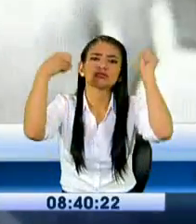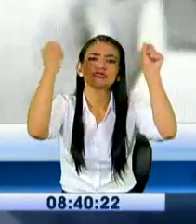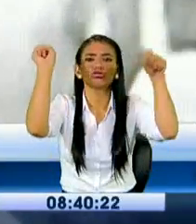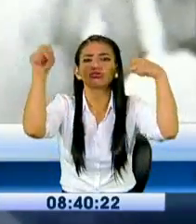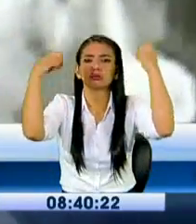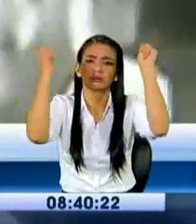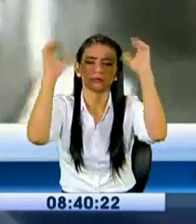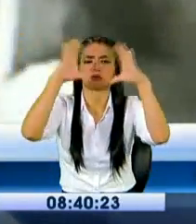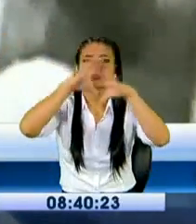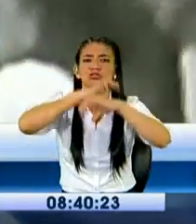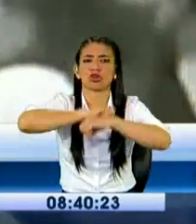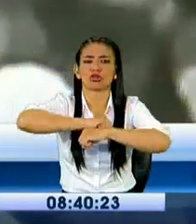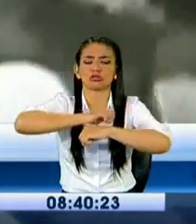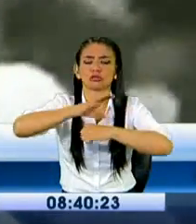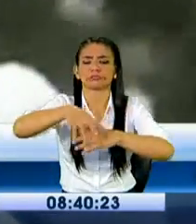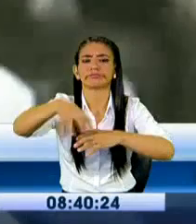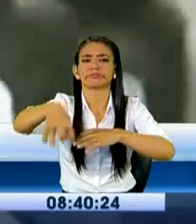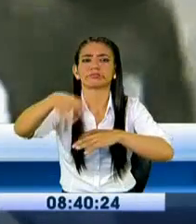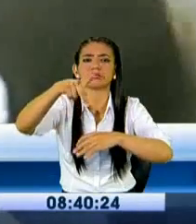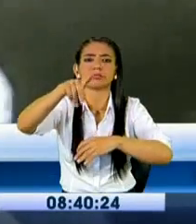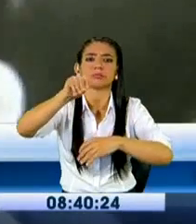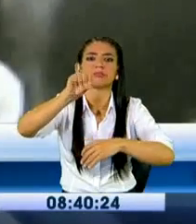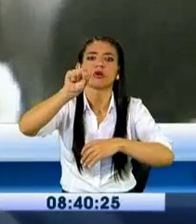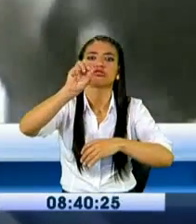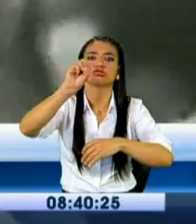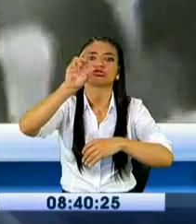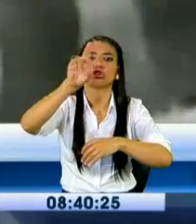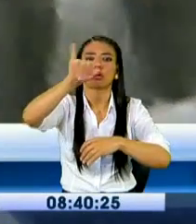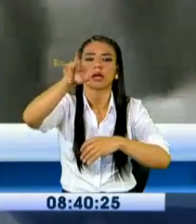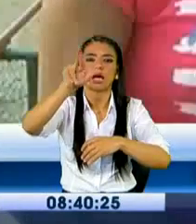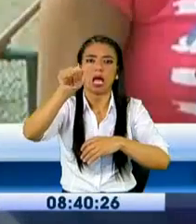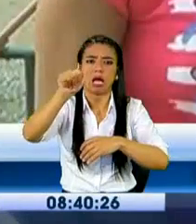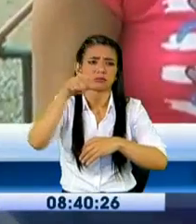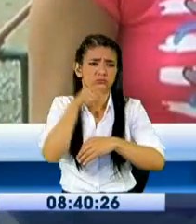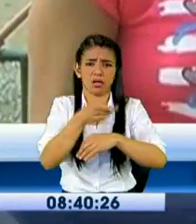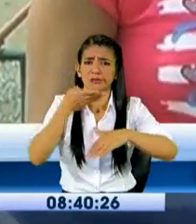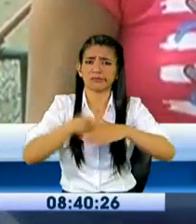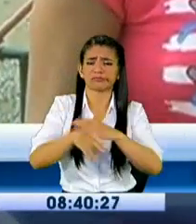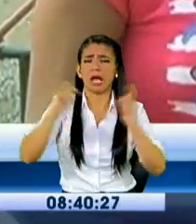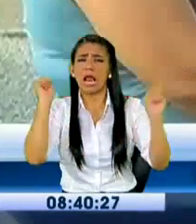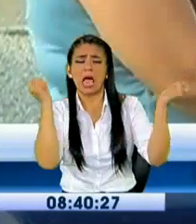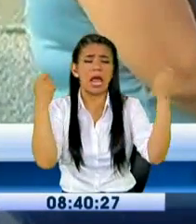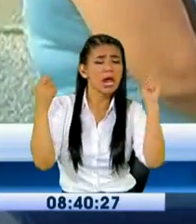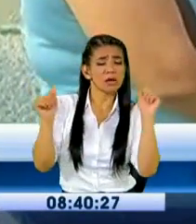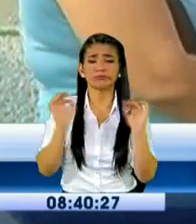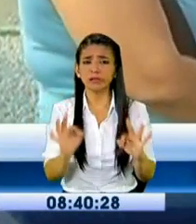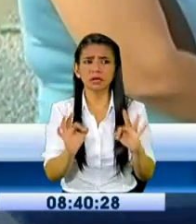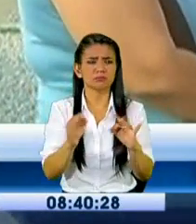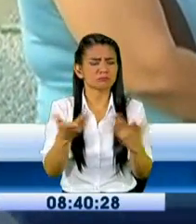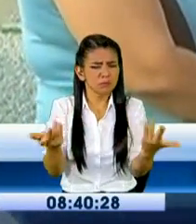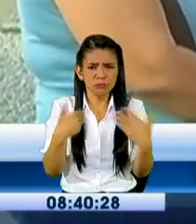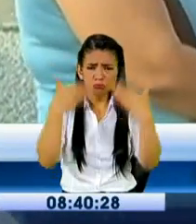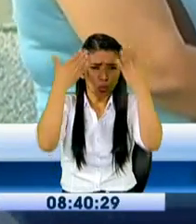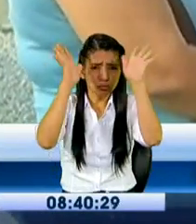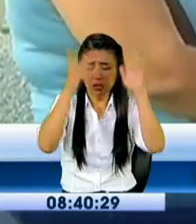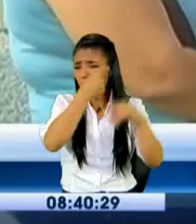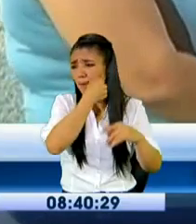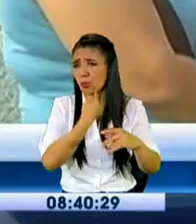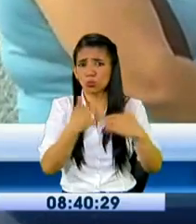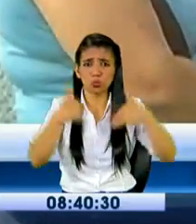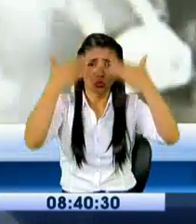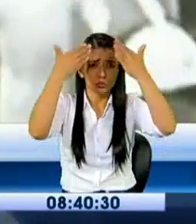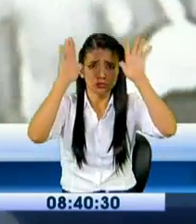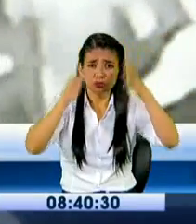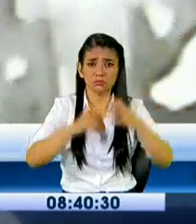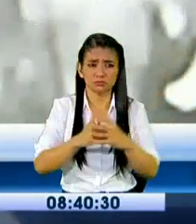nocturna de la parroquia Pozorja, al que la víctima acudió sin tan siquiera imaginar lo que ahí le iba a ocurrir. Nos